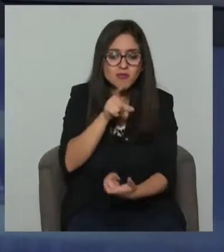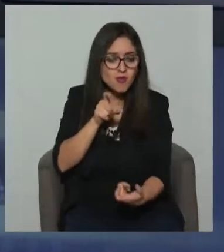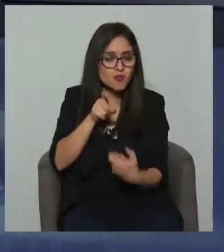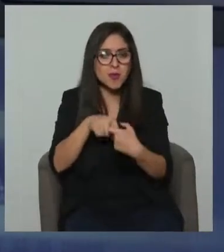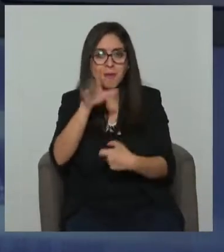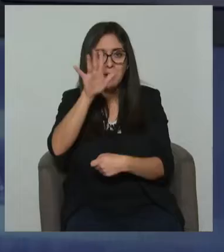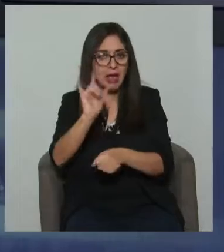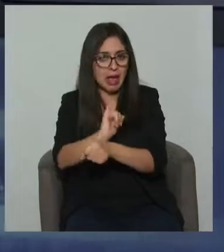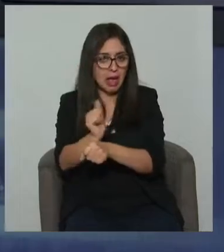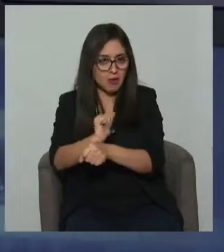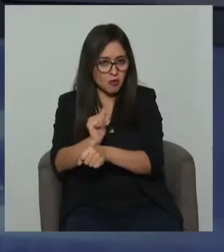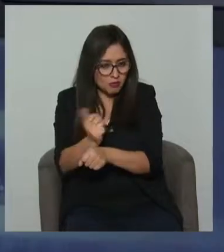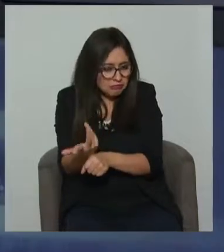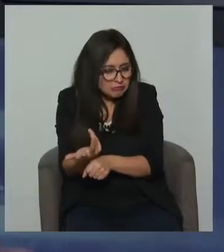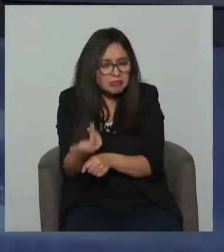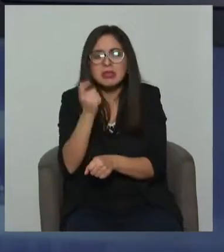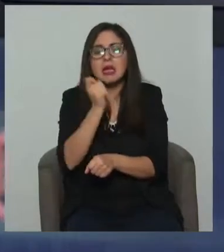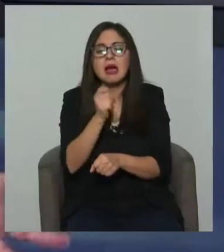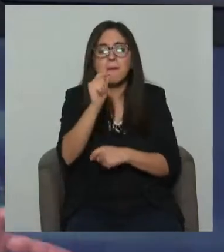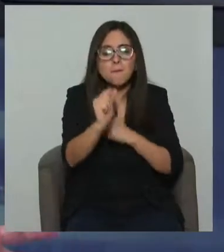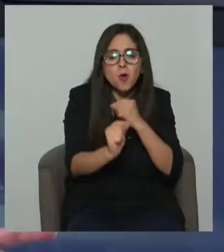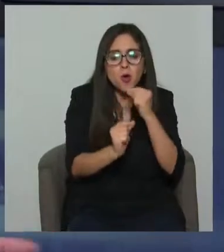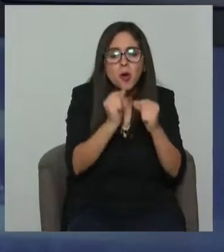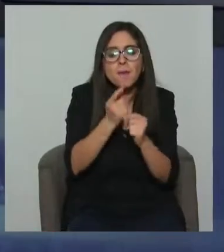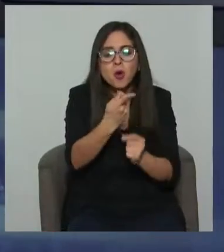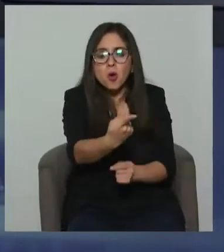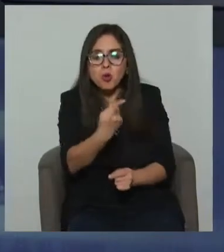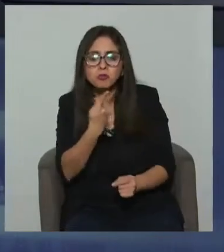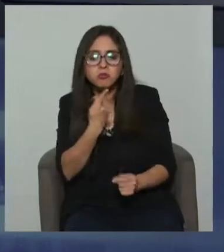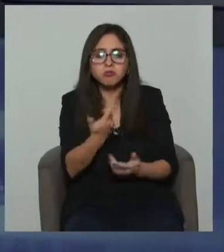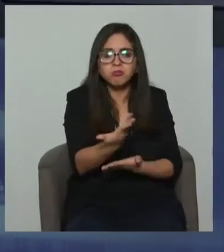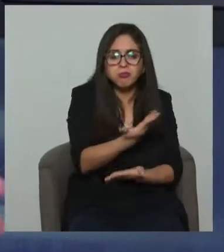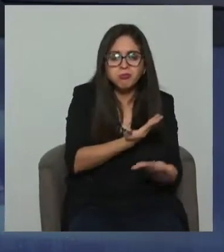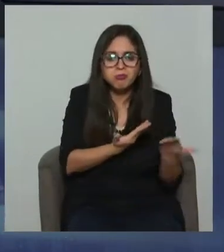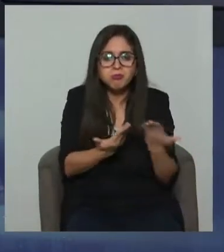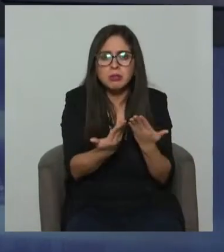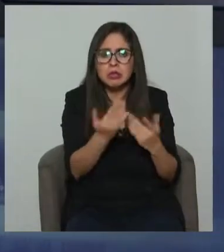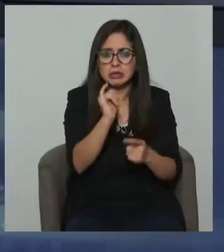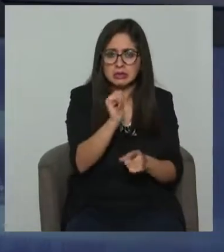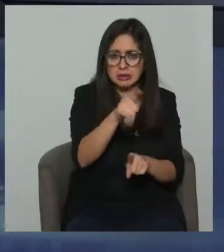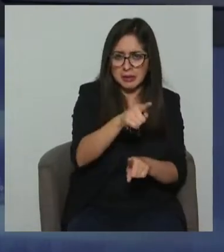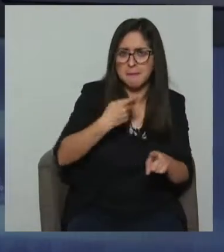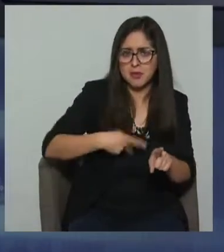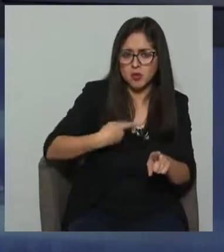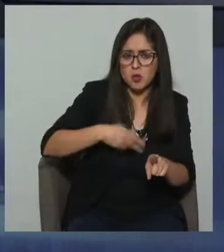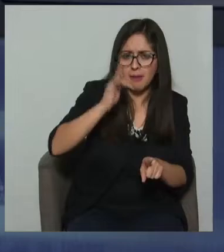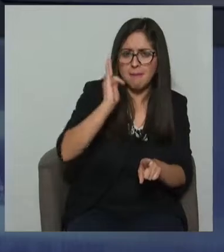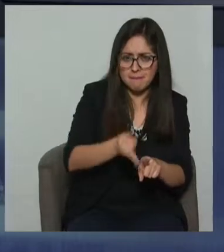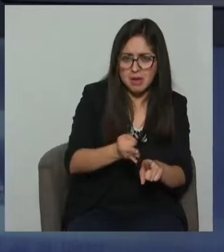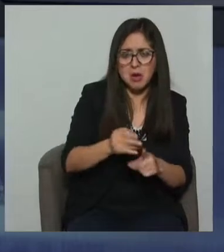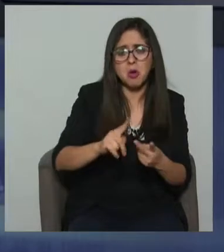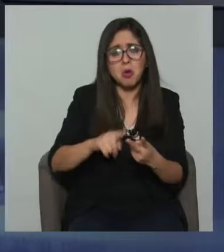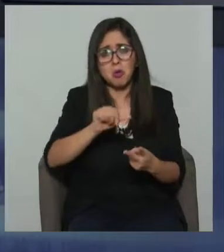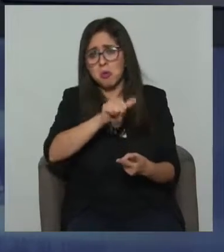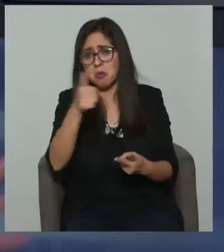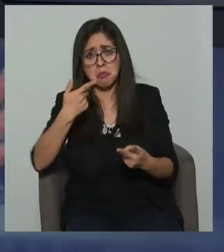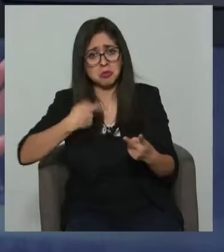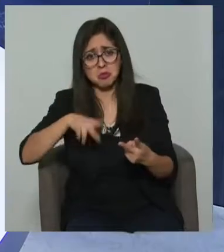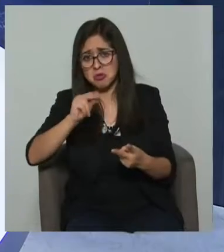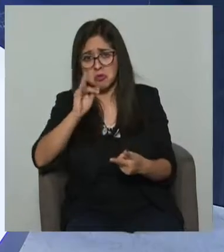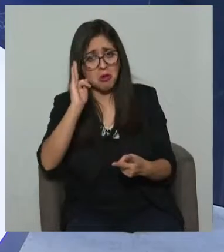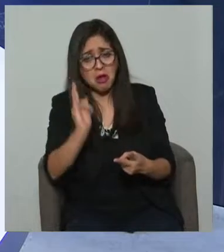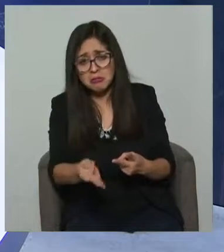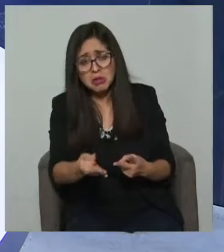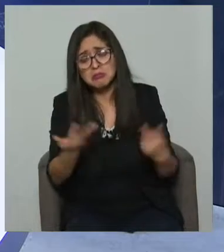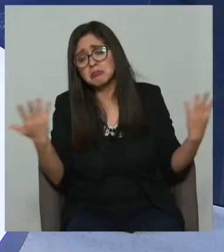decimos, es quien le vamos midiendo el agua a los camotes y ahí vamos viendo. Si el público le entra, pues le seguimos. Y si el público no le entra, pues le